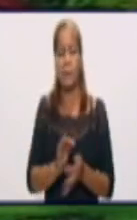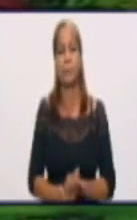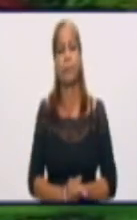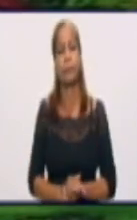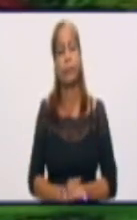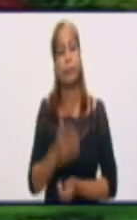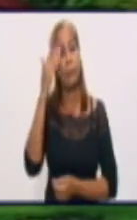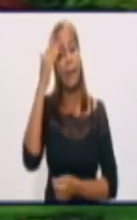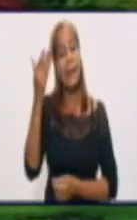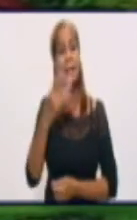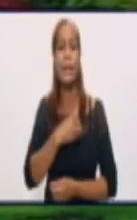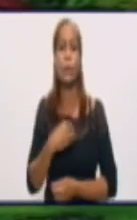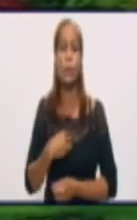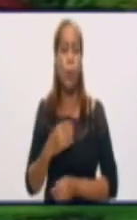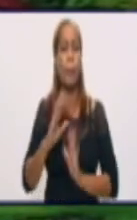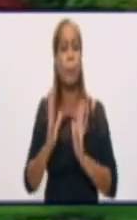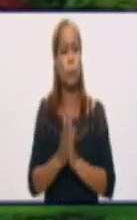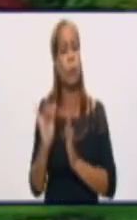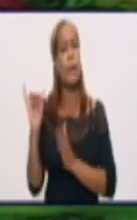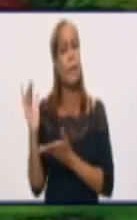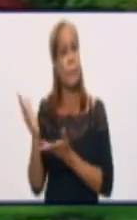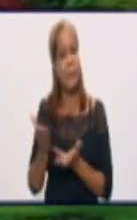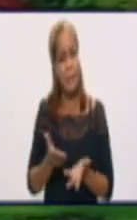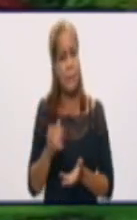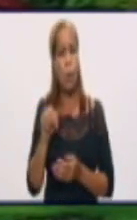día martes. Nosotros le vamos a estar esperando